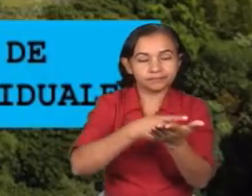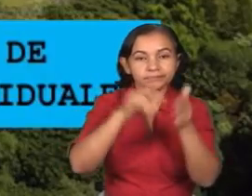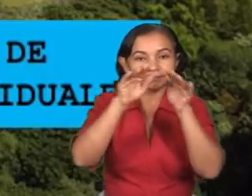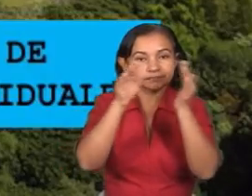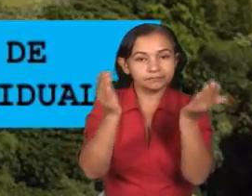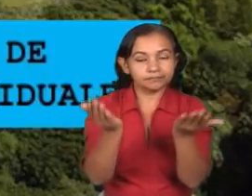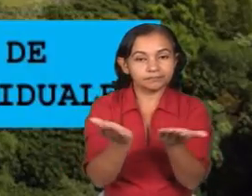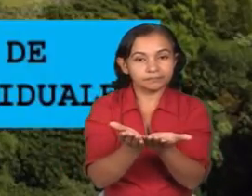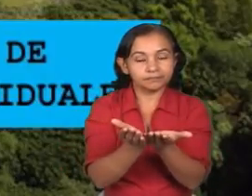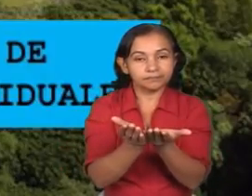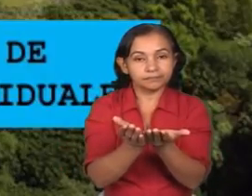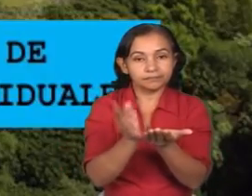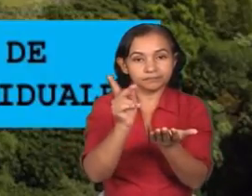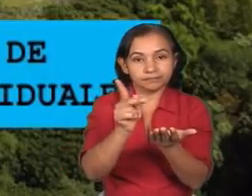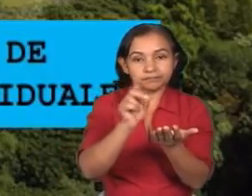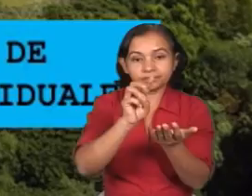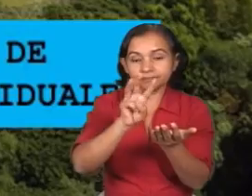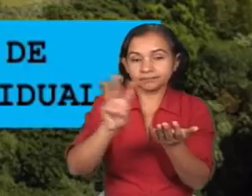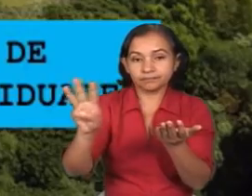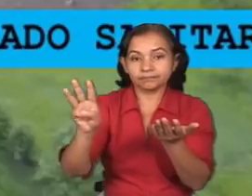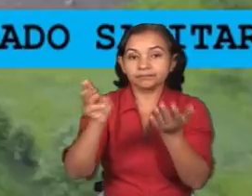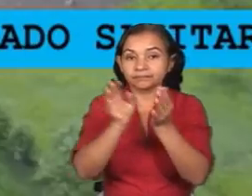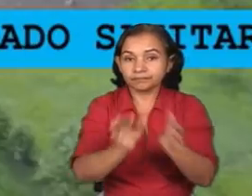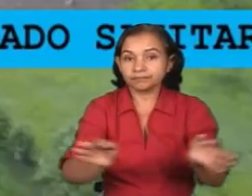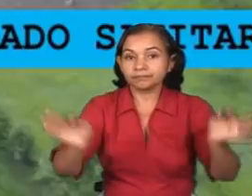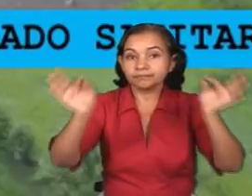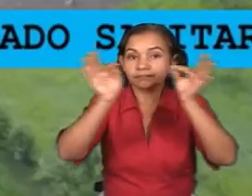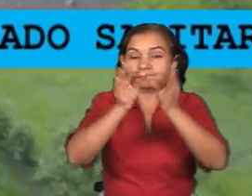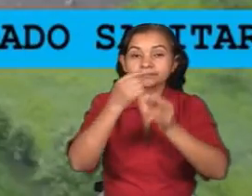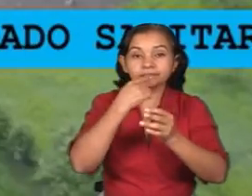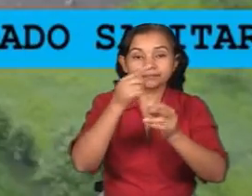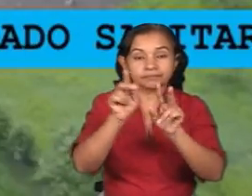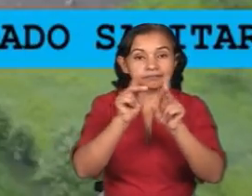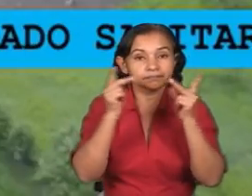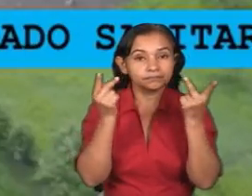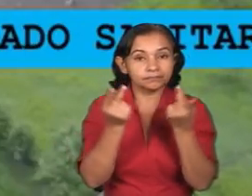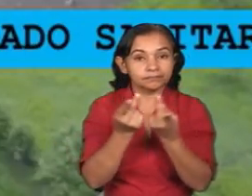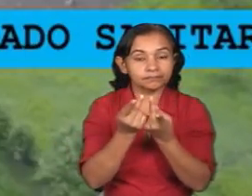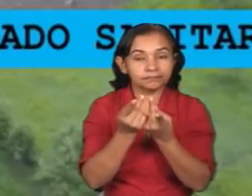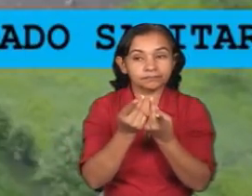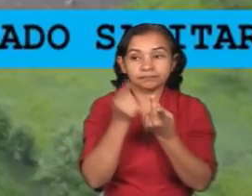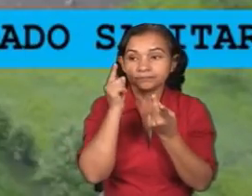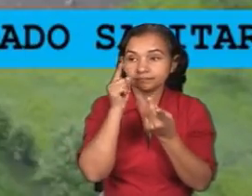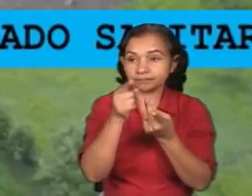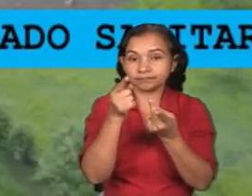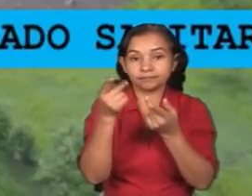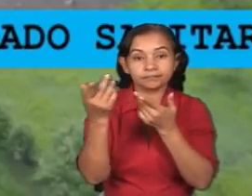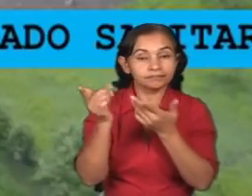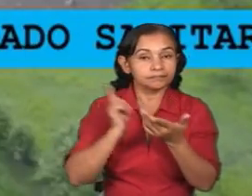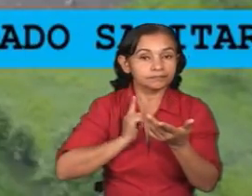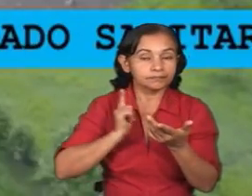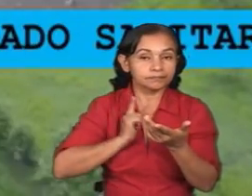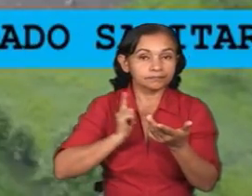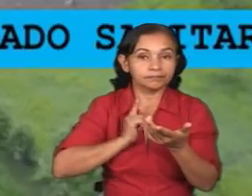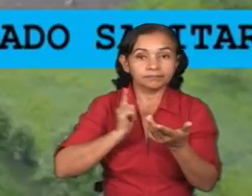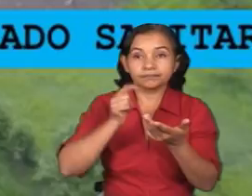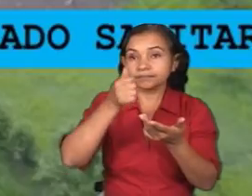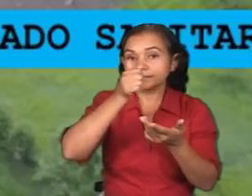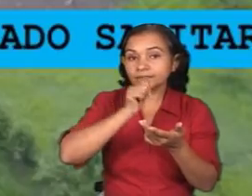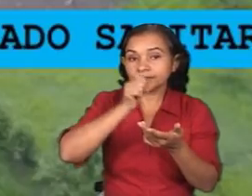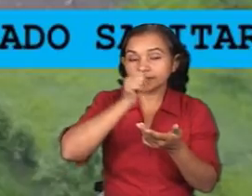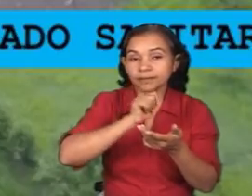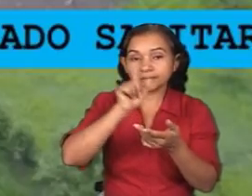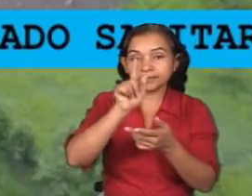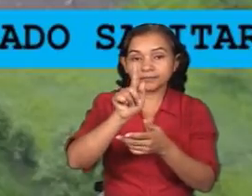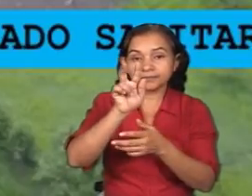del KFW, que es importante destacarlo. Un proyecto. Y es importante también decirle a la población que sin ese tipo, bueno, ahí tiene la Trinidad. Ahí tenés el alcantarillado de la